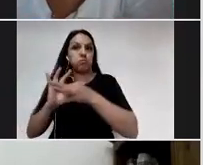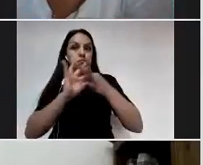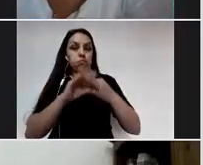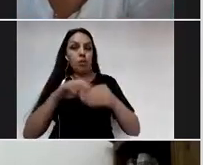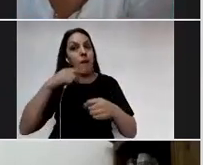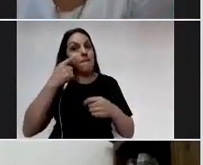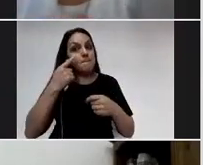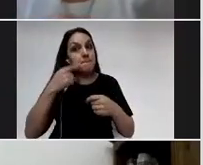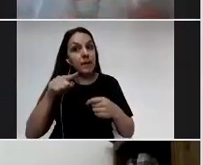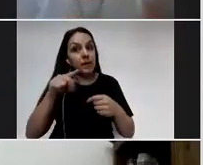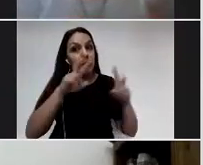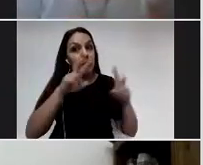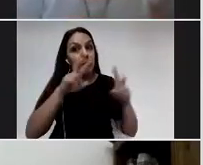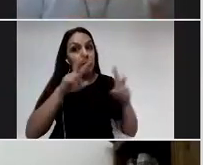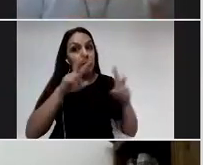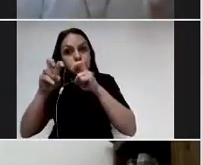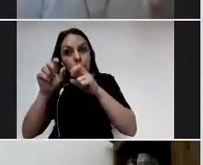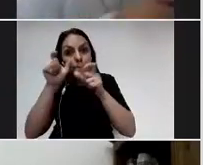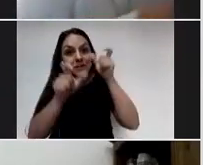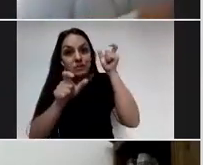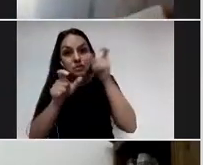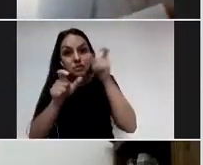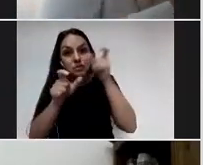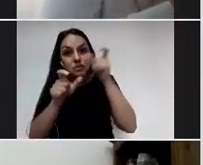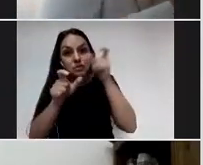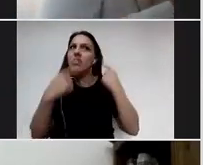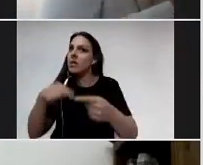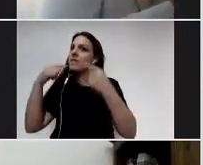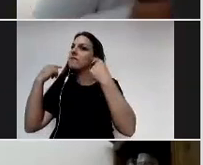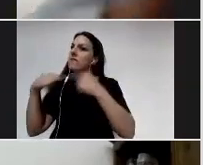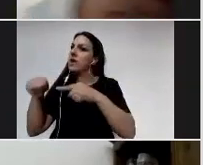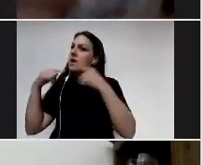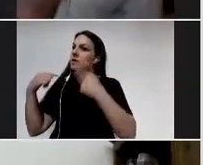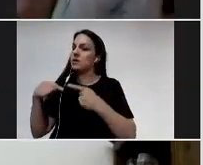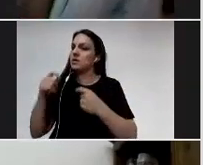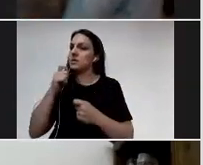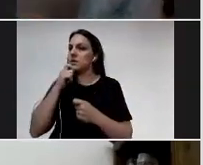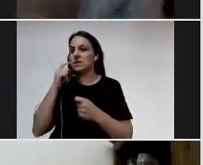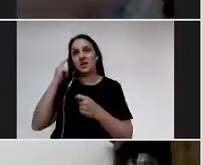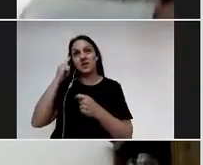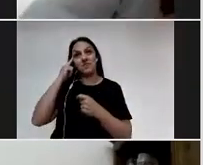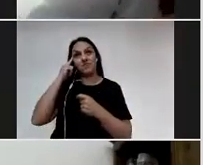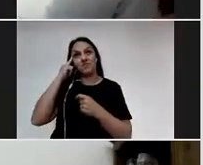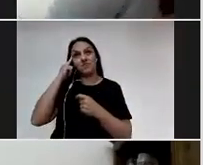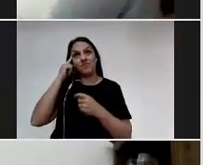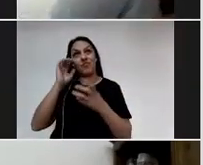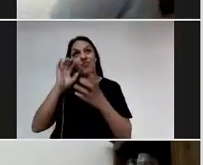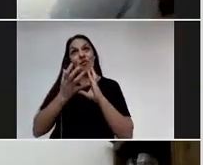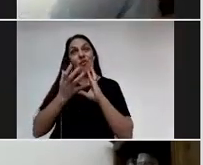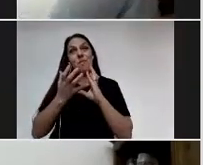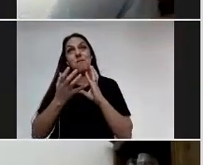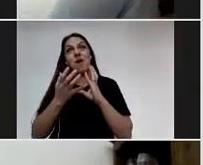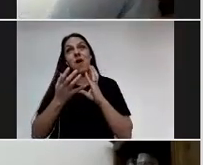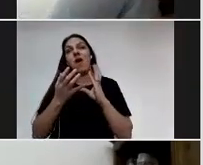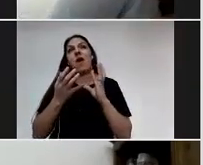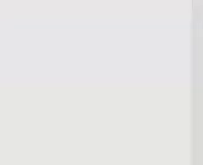cuestiones de igualdad somos diferentes porque después si lo medimos en dimensiones a la igualdad a ver si lo vemos desde lo plural